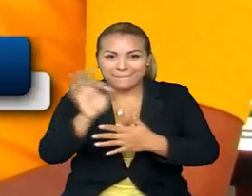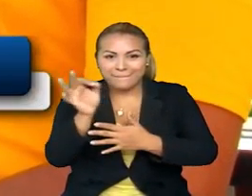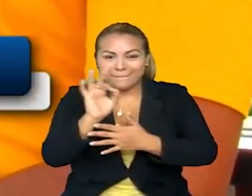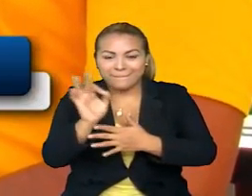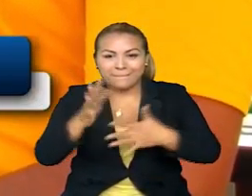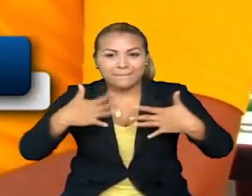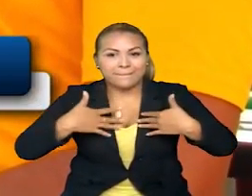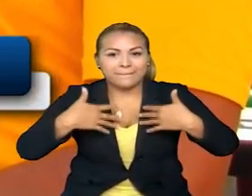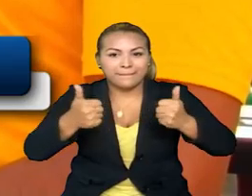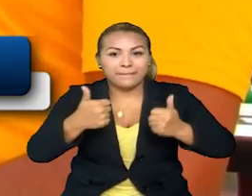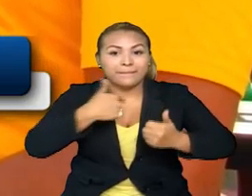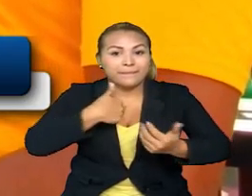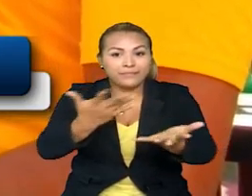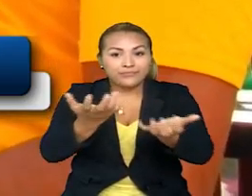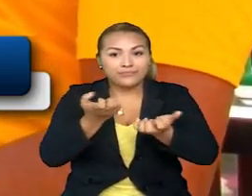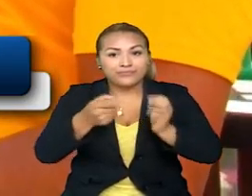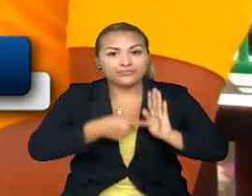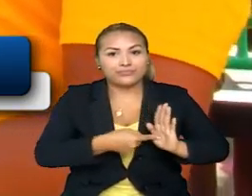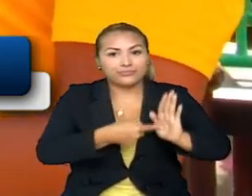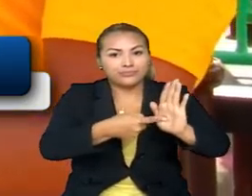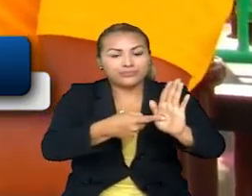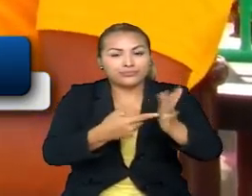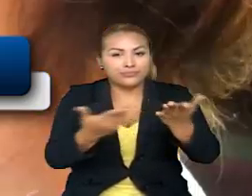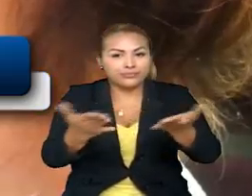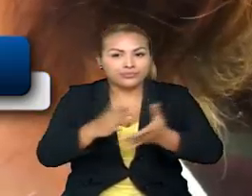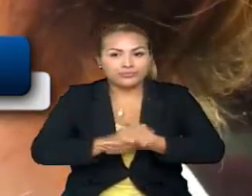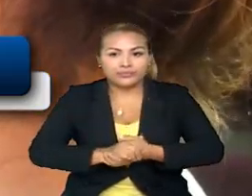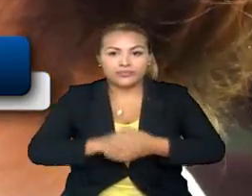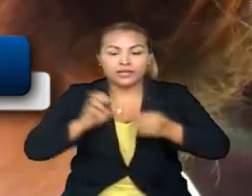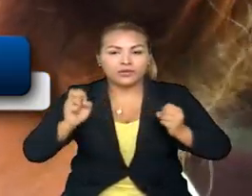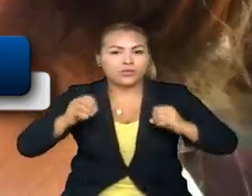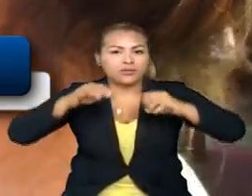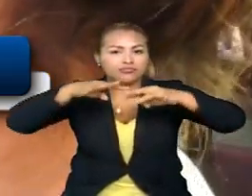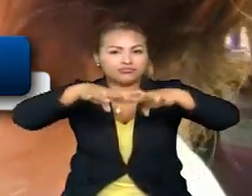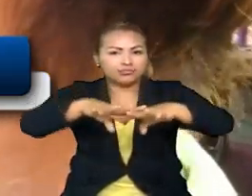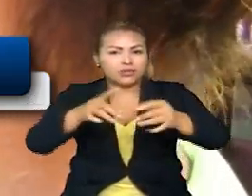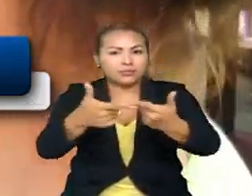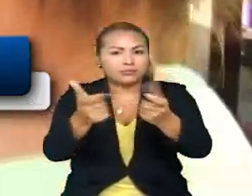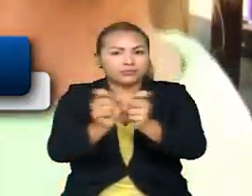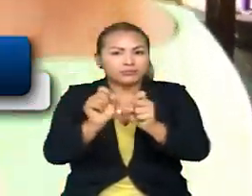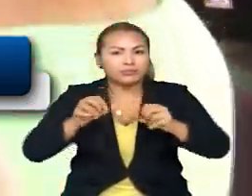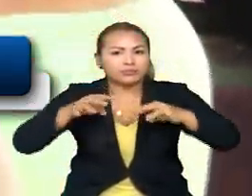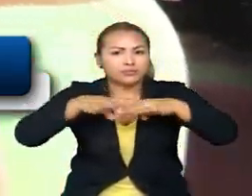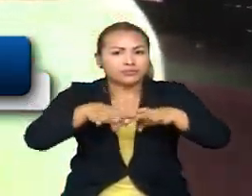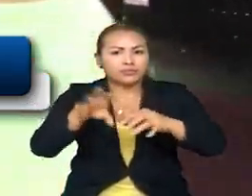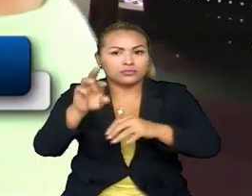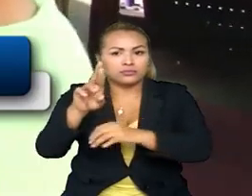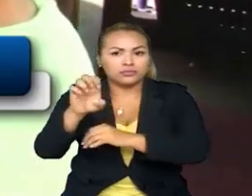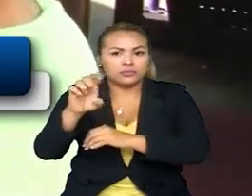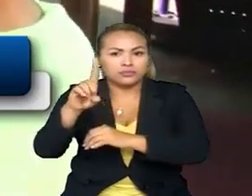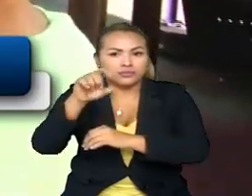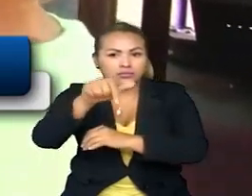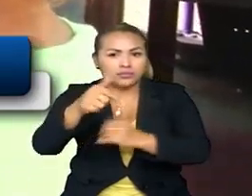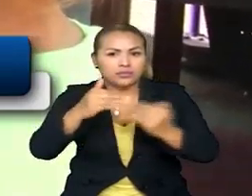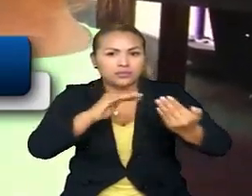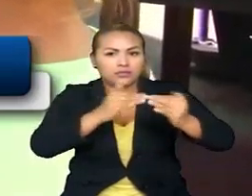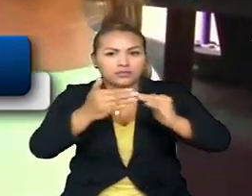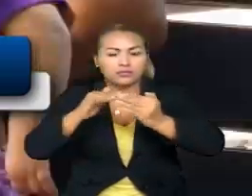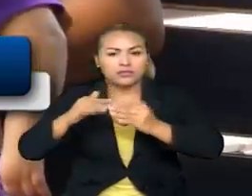ejemplo y hablo ustedes la charla de la red comunitaria pero como nosotros como ciudadano como individuo